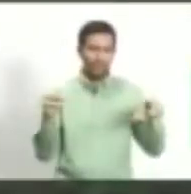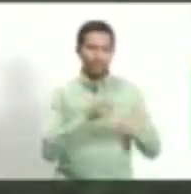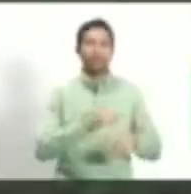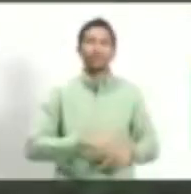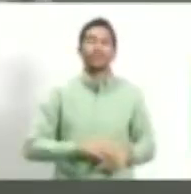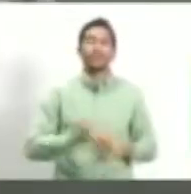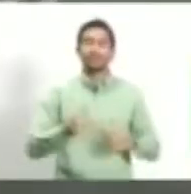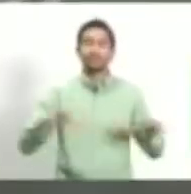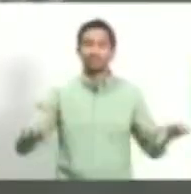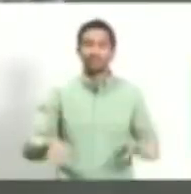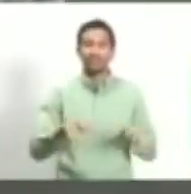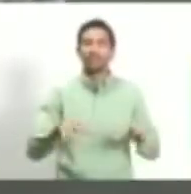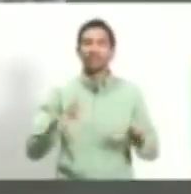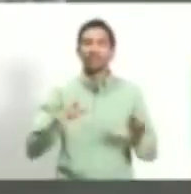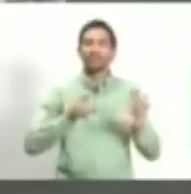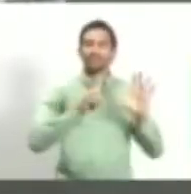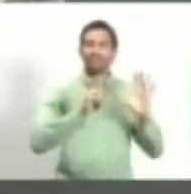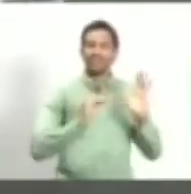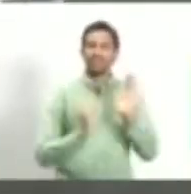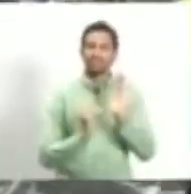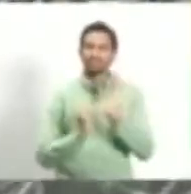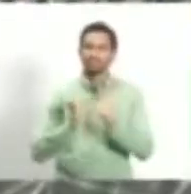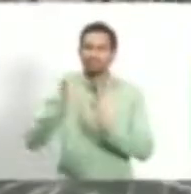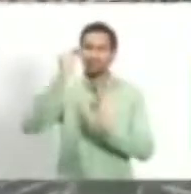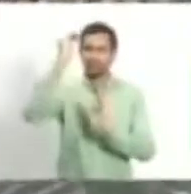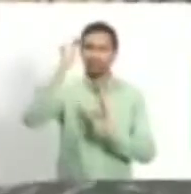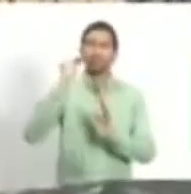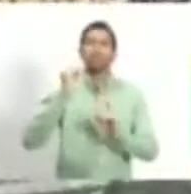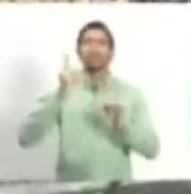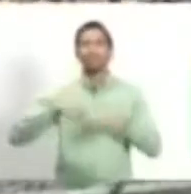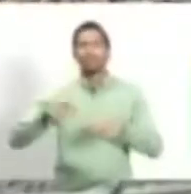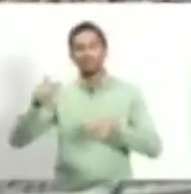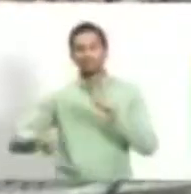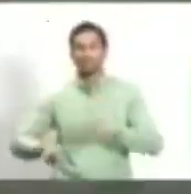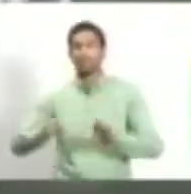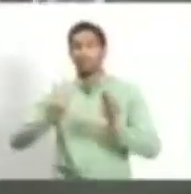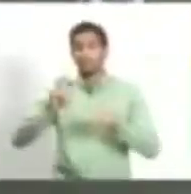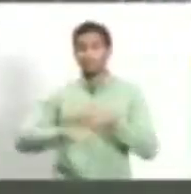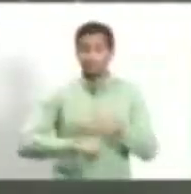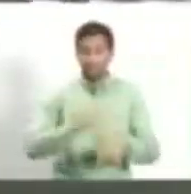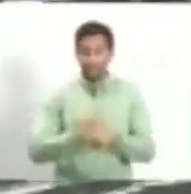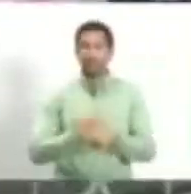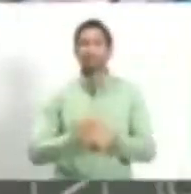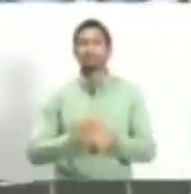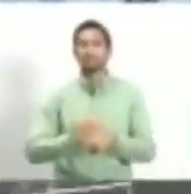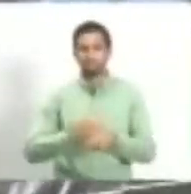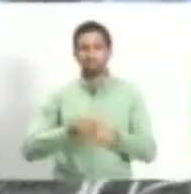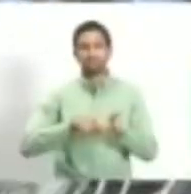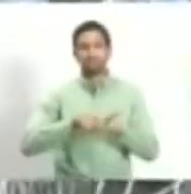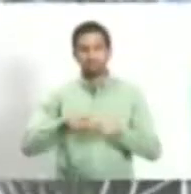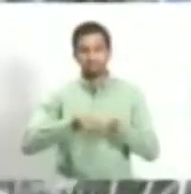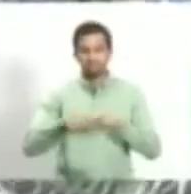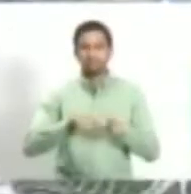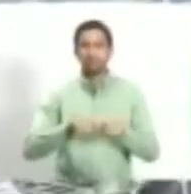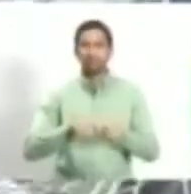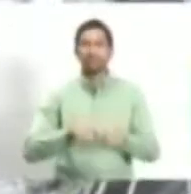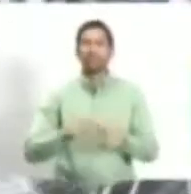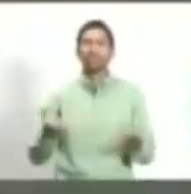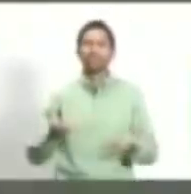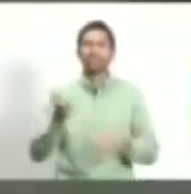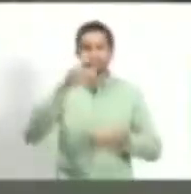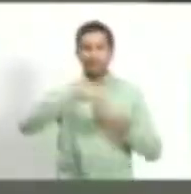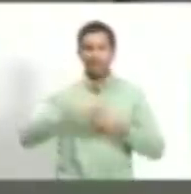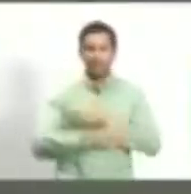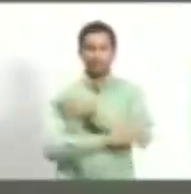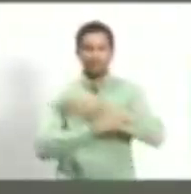evento contará con 7 categorías y podrán participar personas de 9 años en adelante. Esta competencia se llevará a cabo en Puerto Colombia y